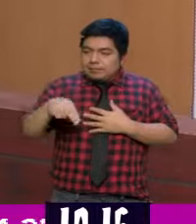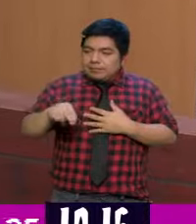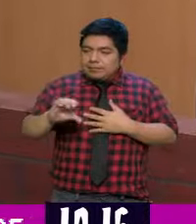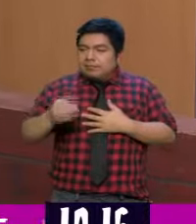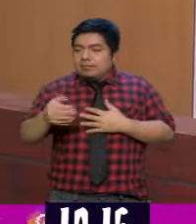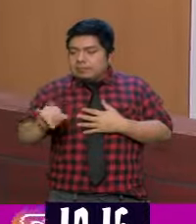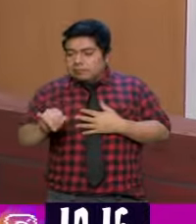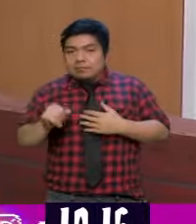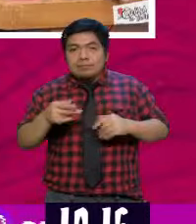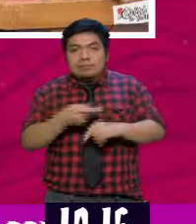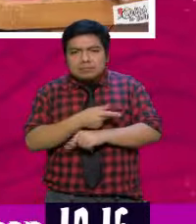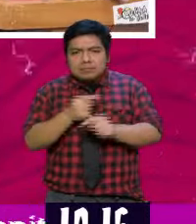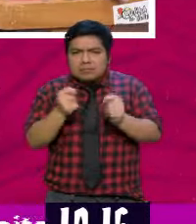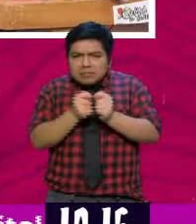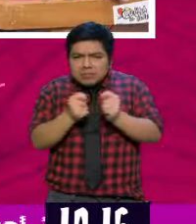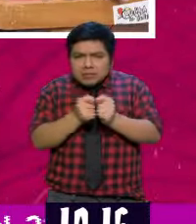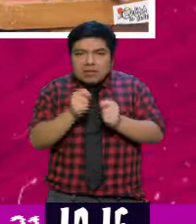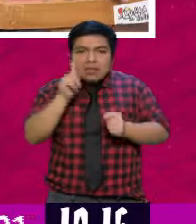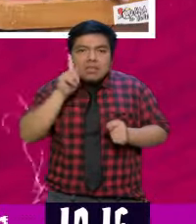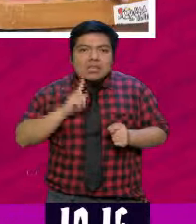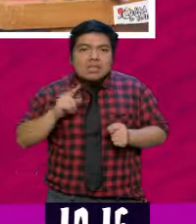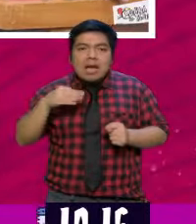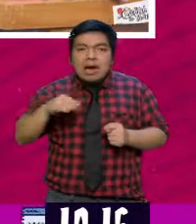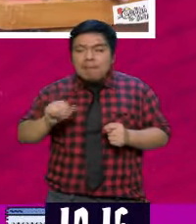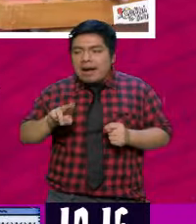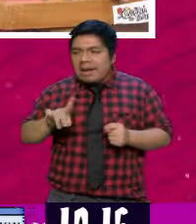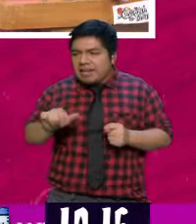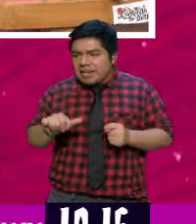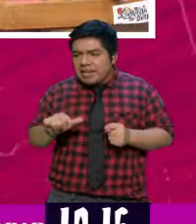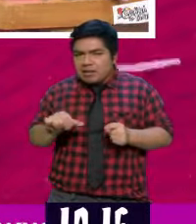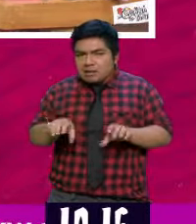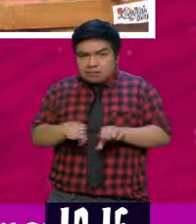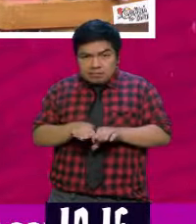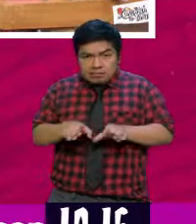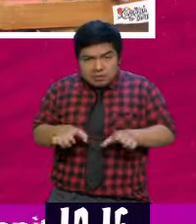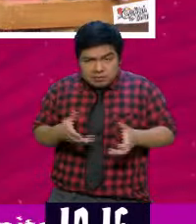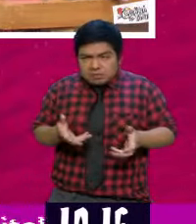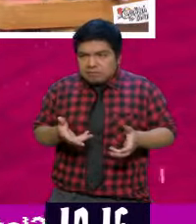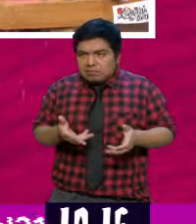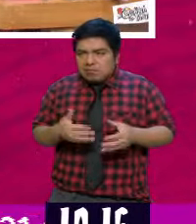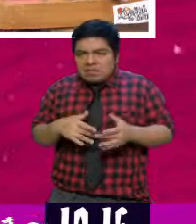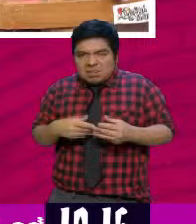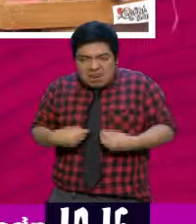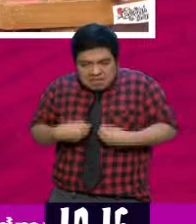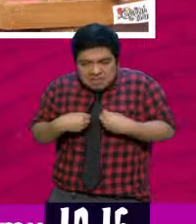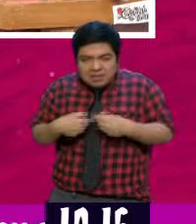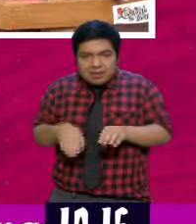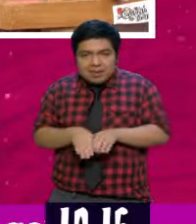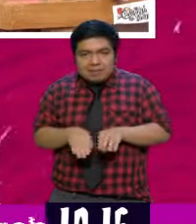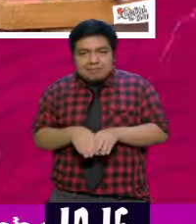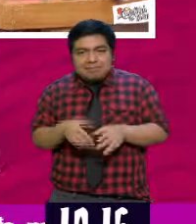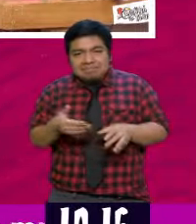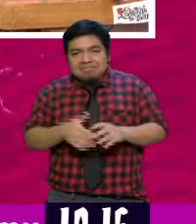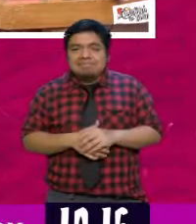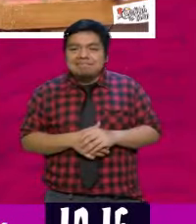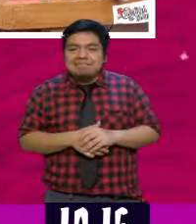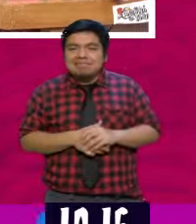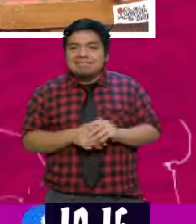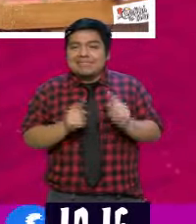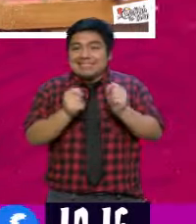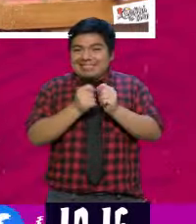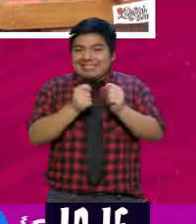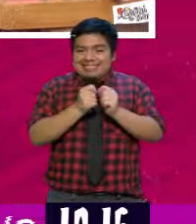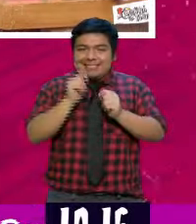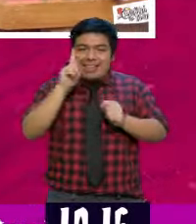¿qué onda con la tía Mariela? ¿Cómo es? ¿Qué le afecta en la vida, oiga? La tía Mariela es